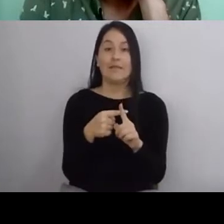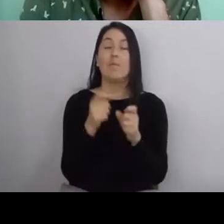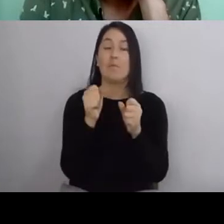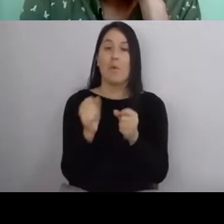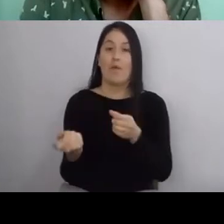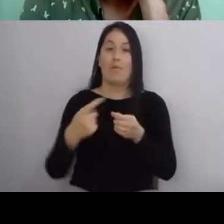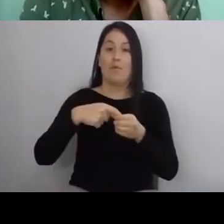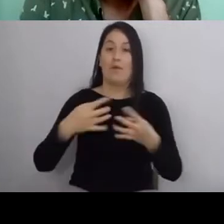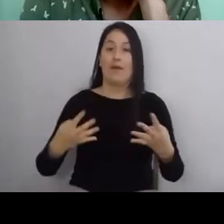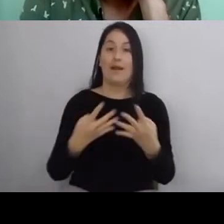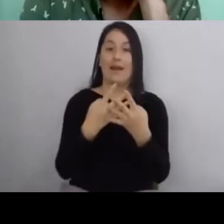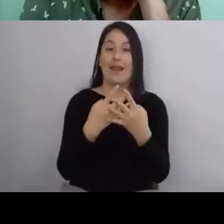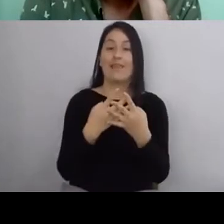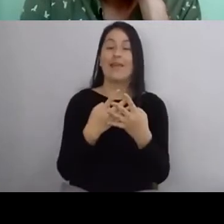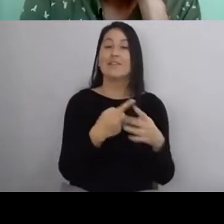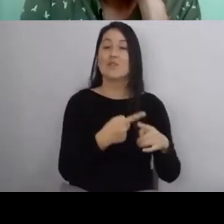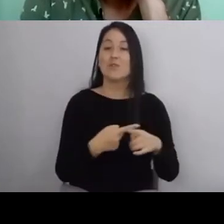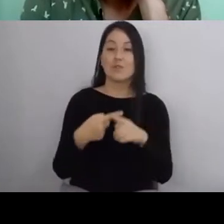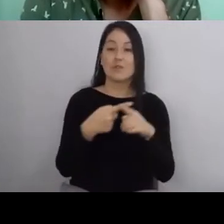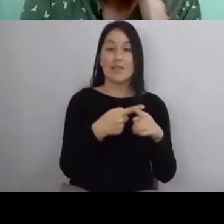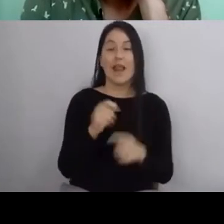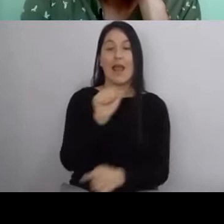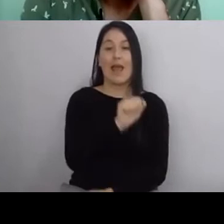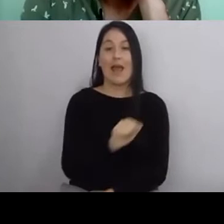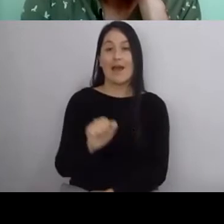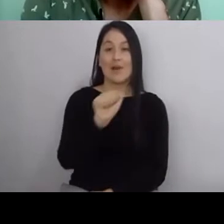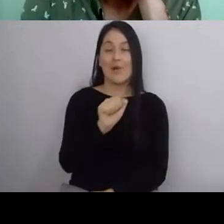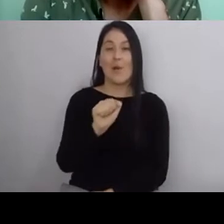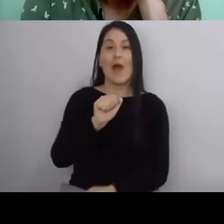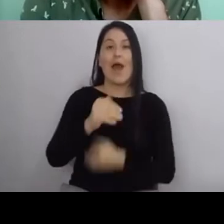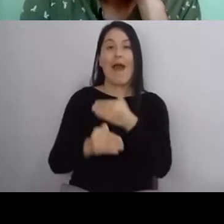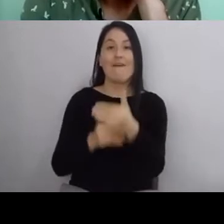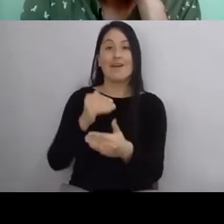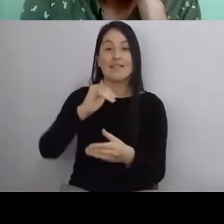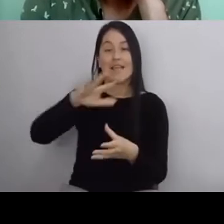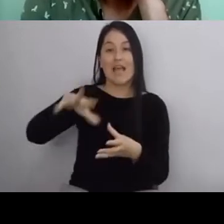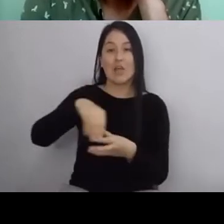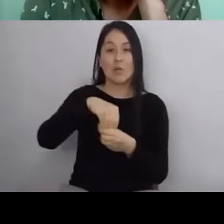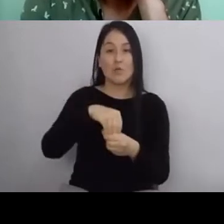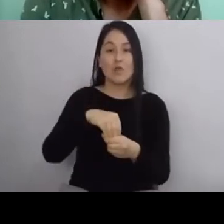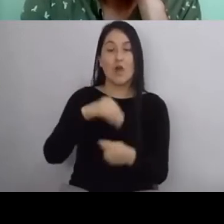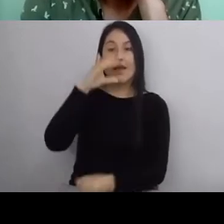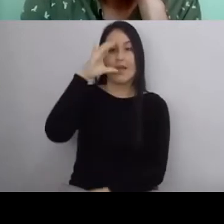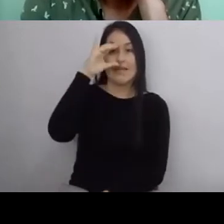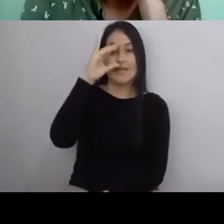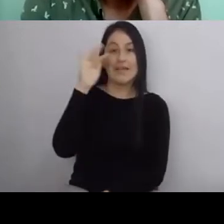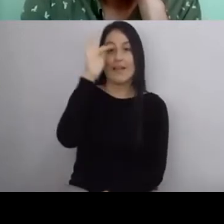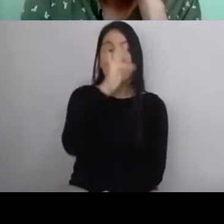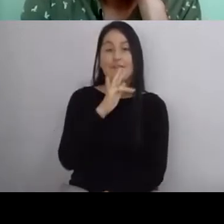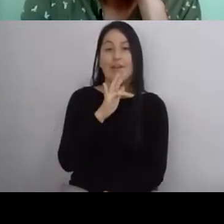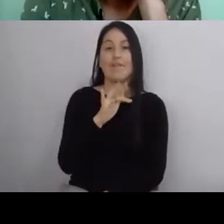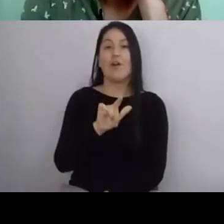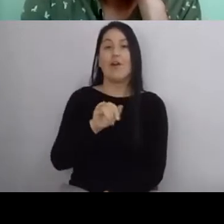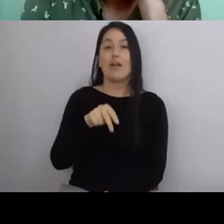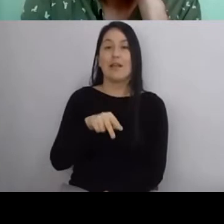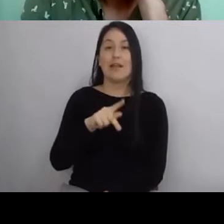redes sociales, arroba Avance Inclusión en Instagram, en Facebook, también en LinkedIn. Si quieren subir una historia durante esta charla también y nos etiqueta arroba